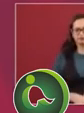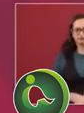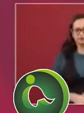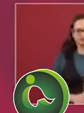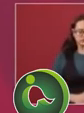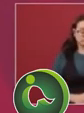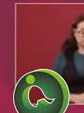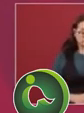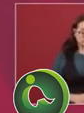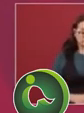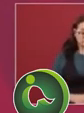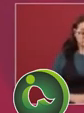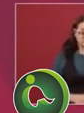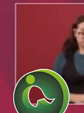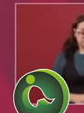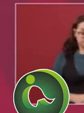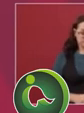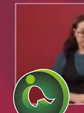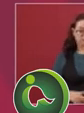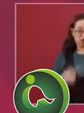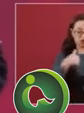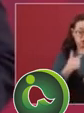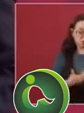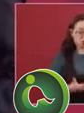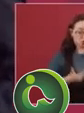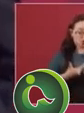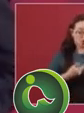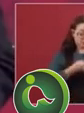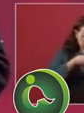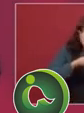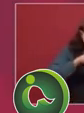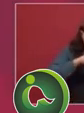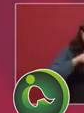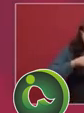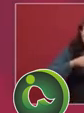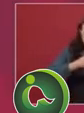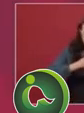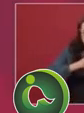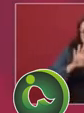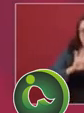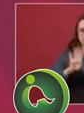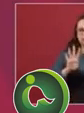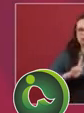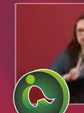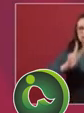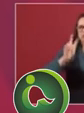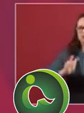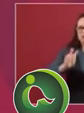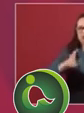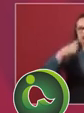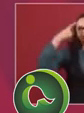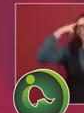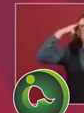no lo llevaba yo pensado de un tema que no estaba en